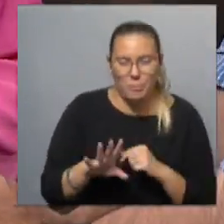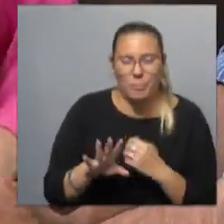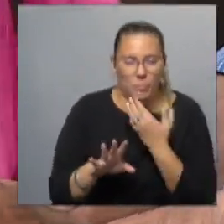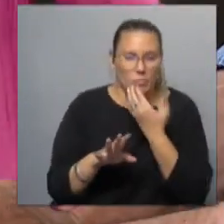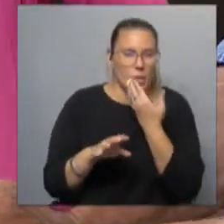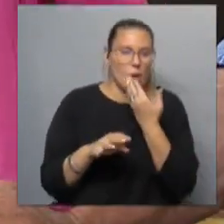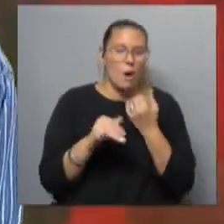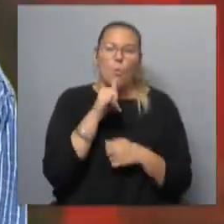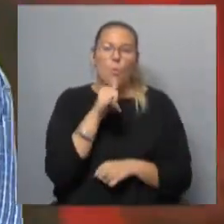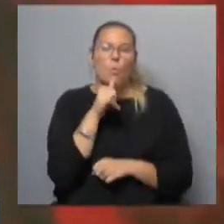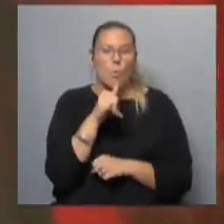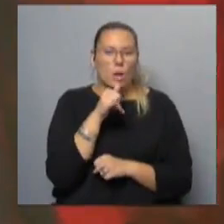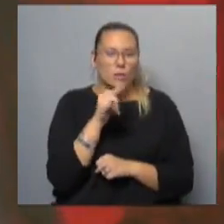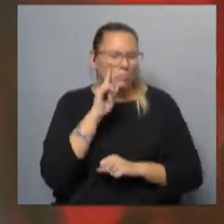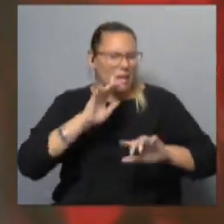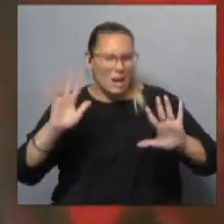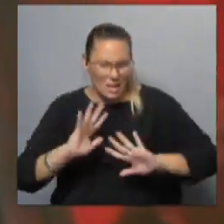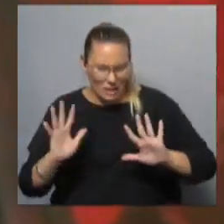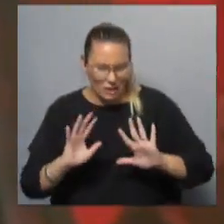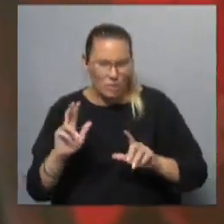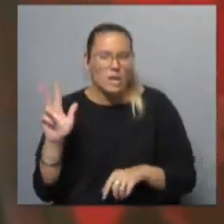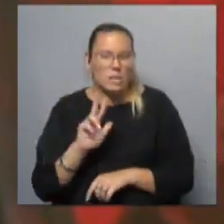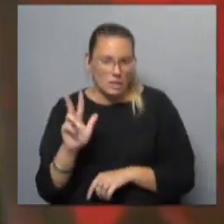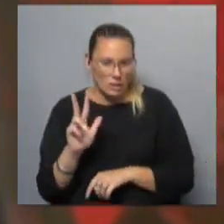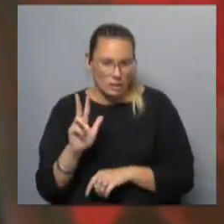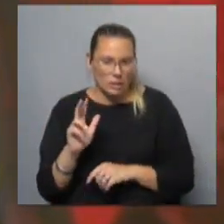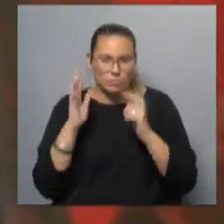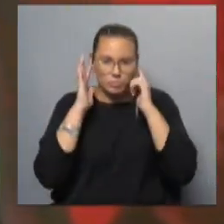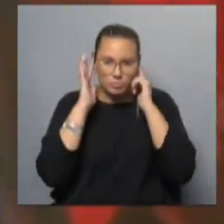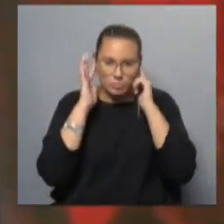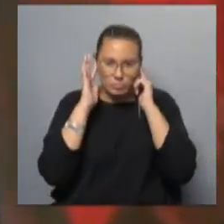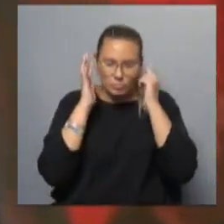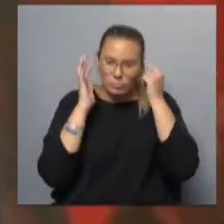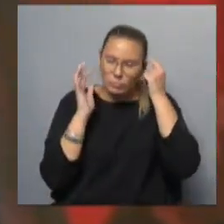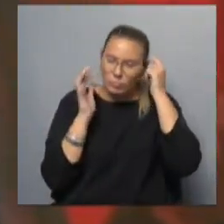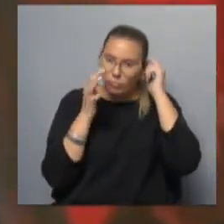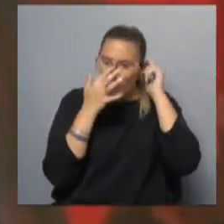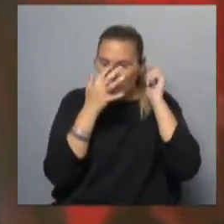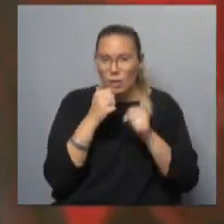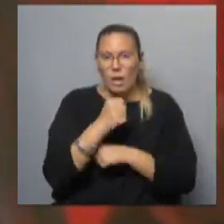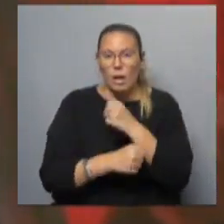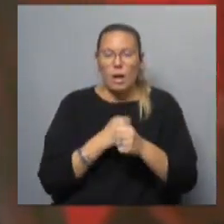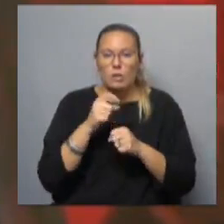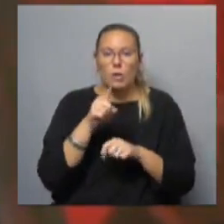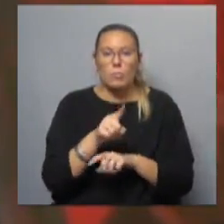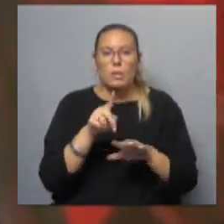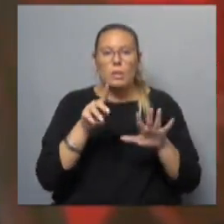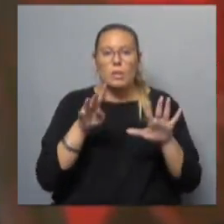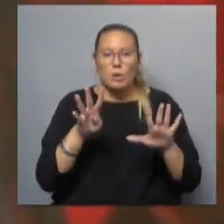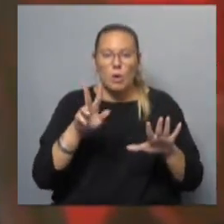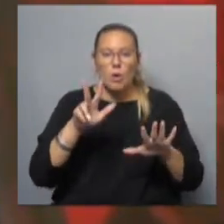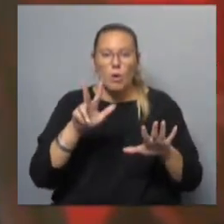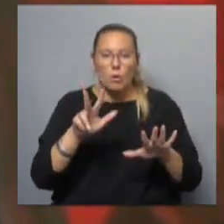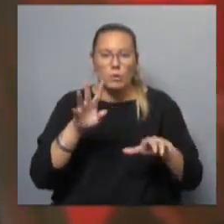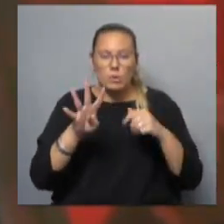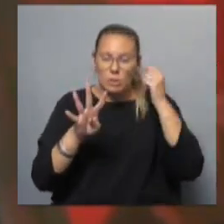hago un cuentito que es que no tiene nada que ver con el desembarco de los 33. Saqué un poquito del tema. Año 1984. Se estaba procesando